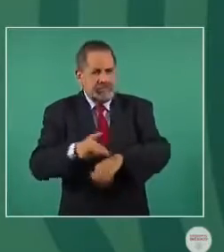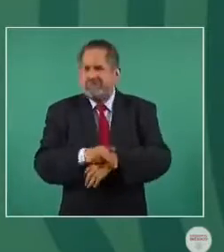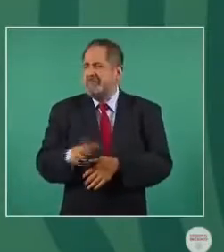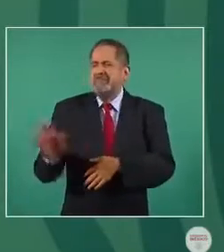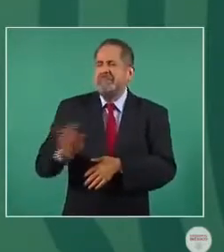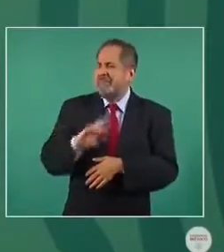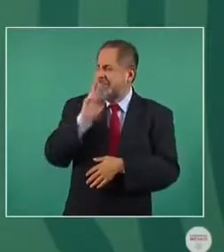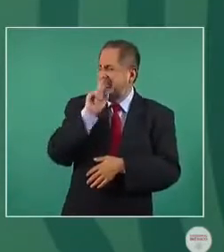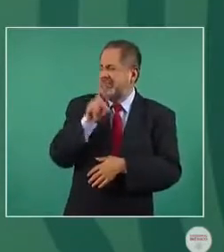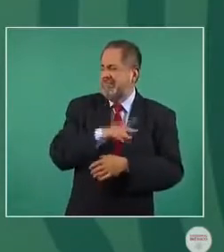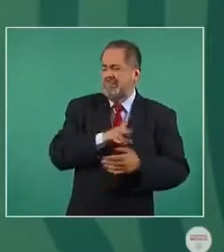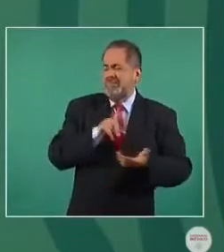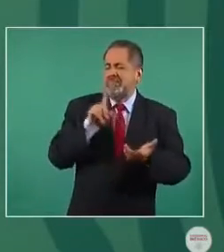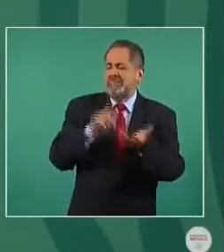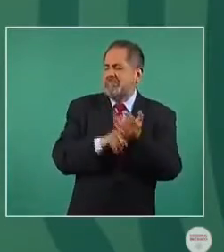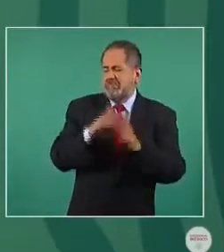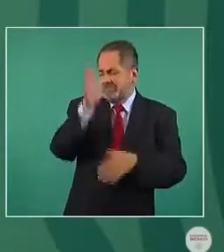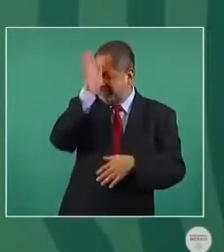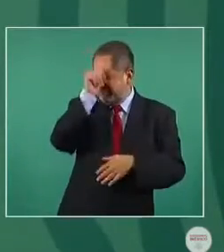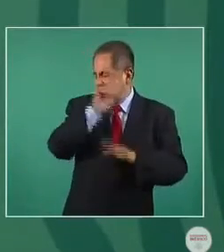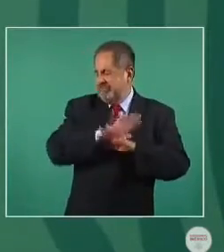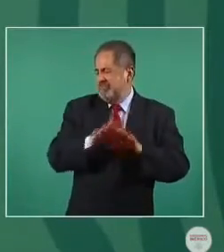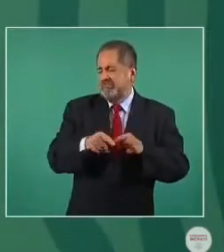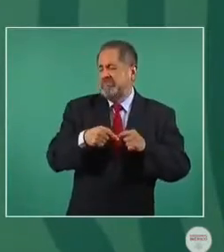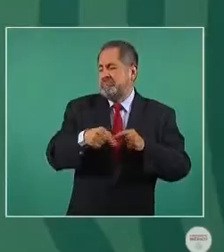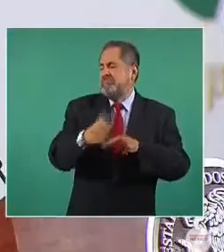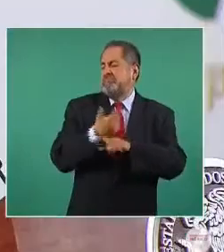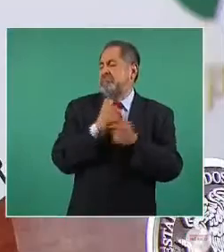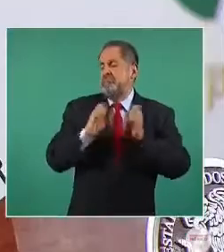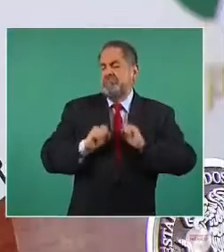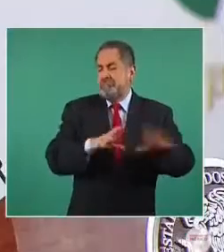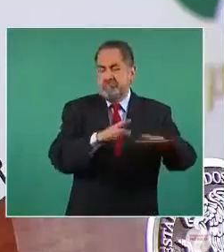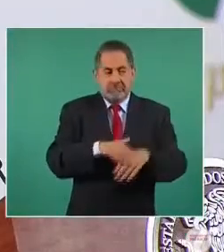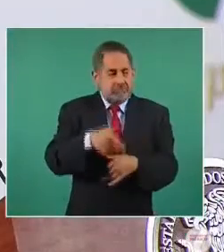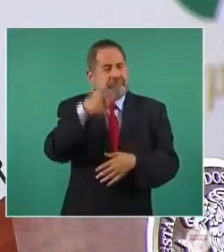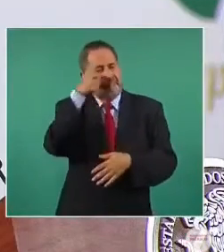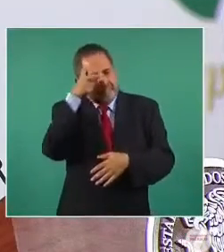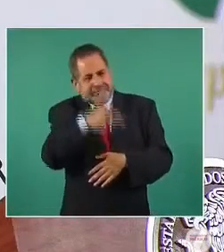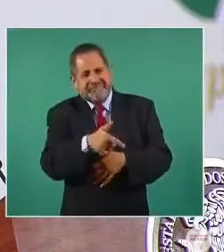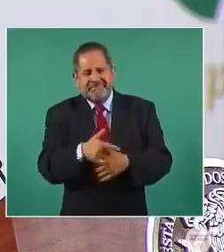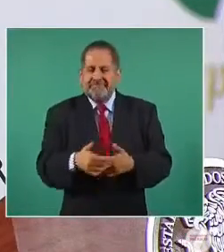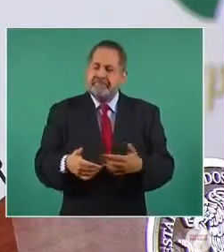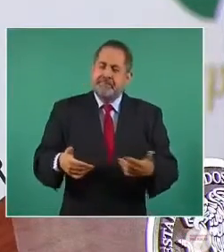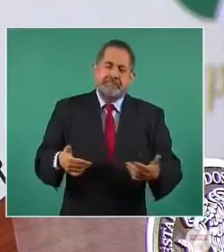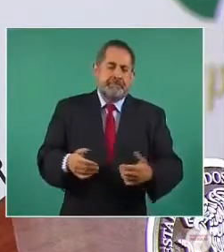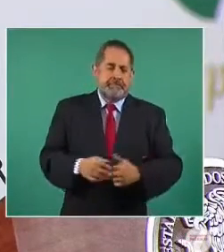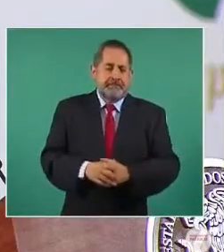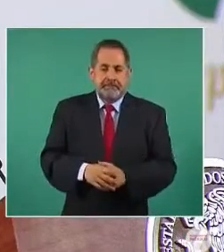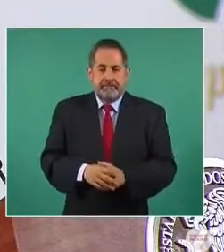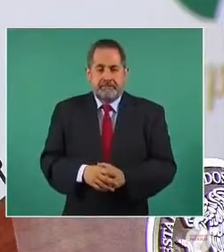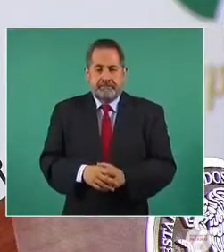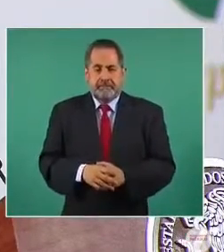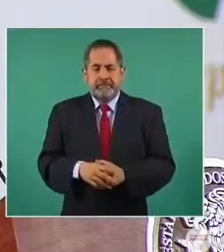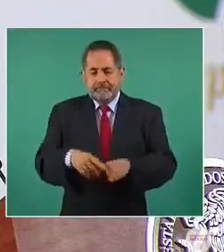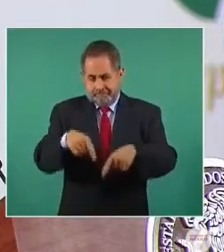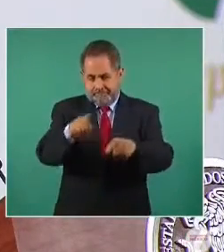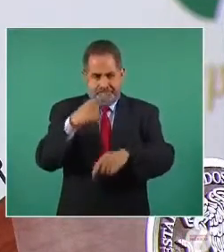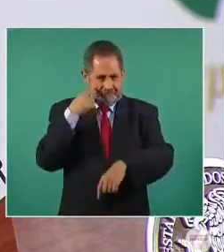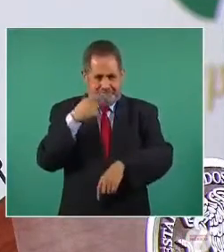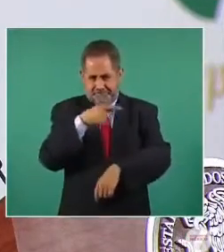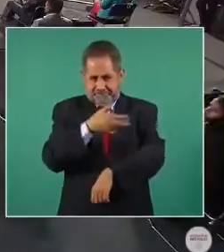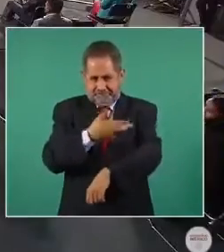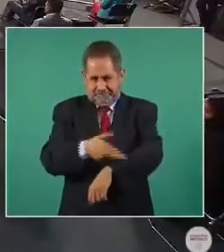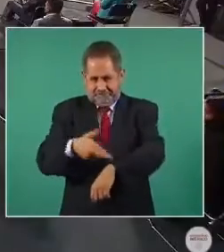está planchado el caso. Ahí se los dejo de tarea a